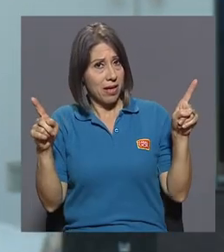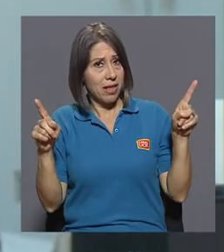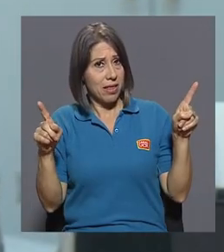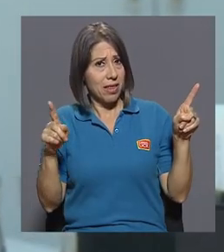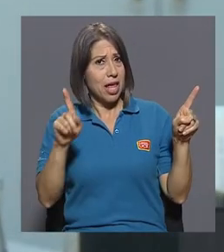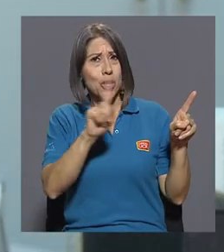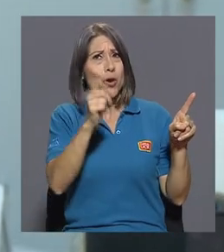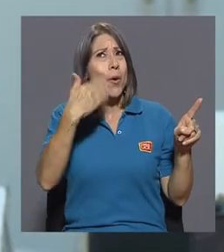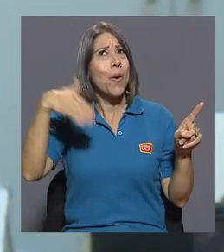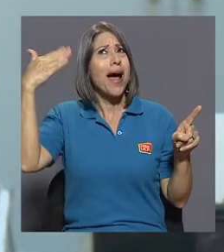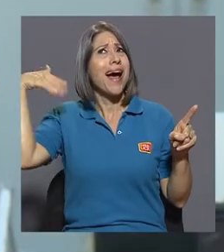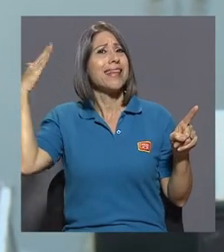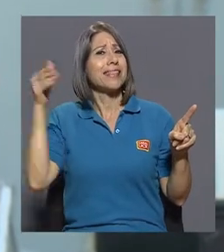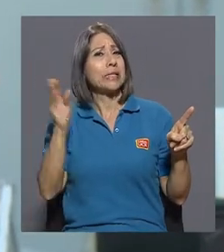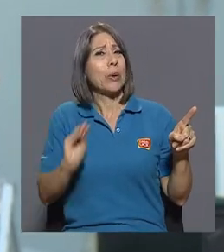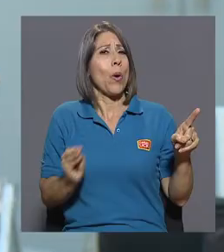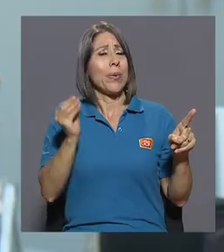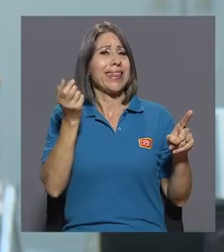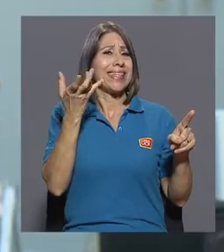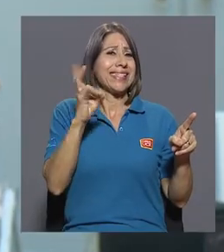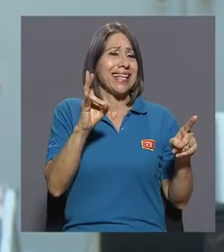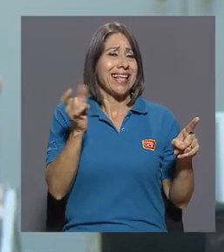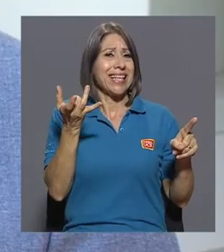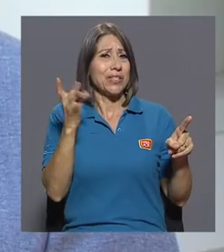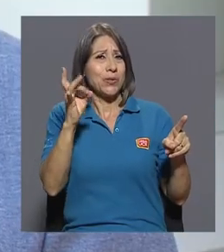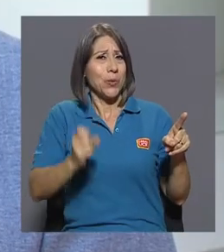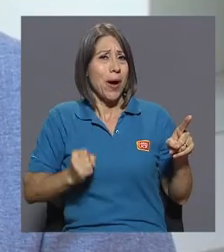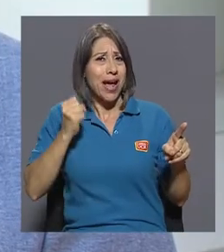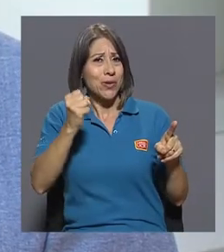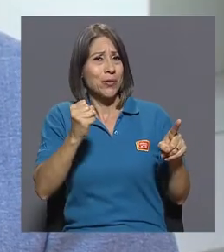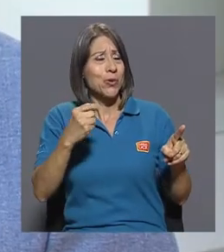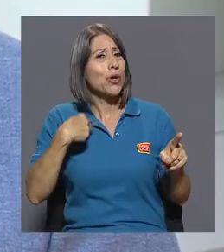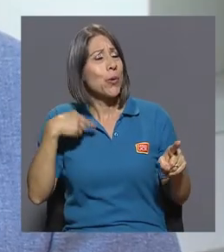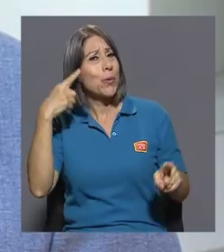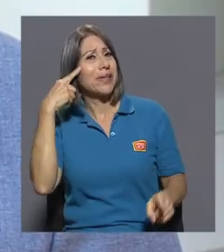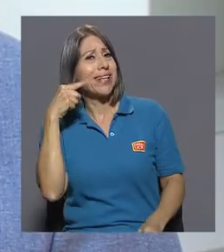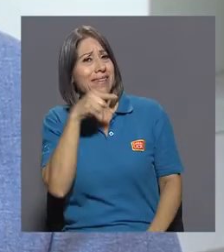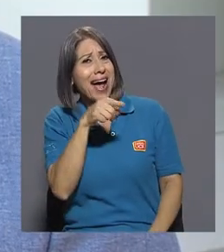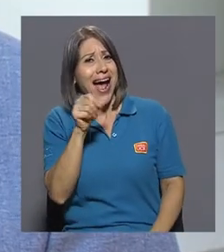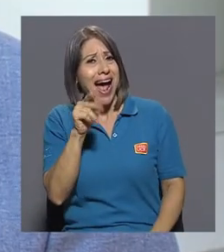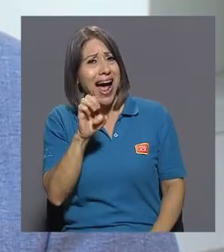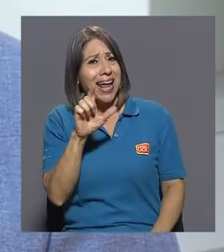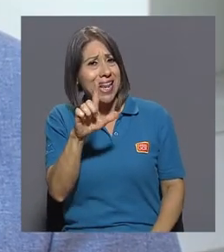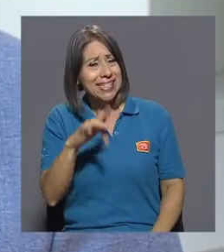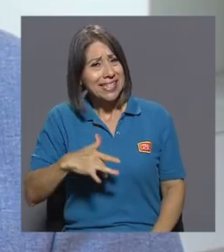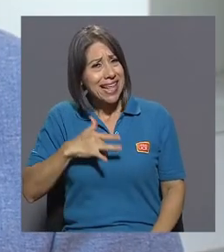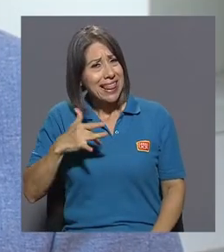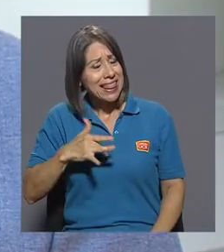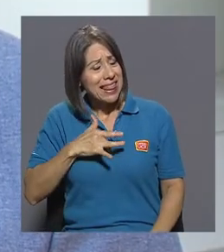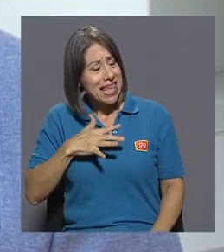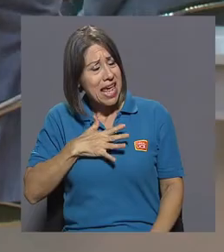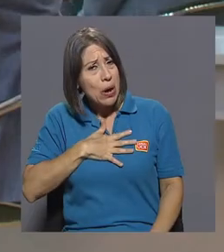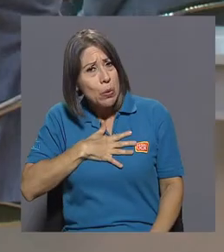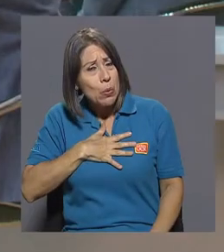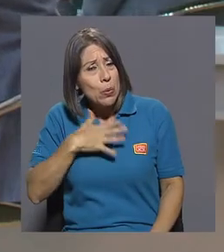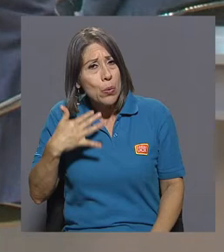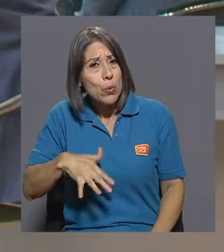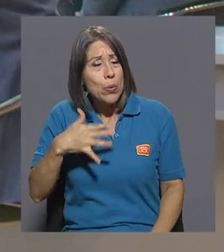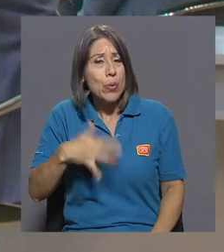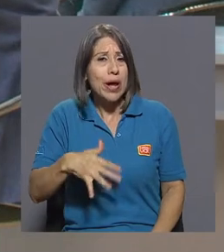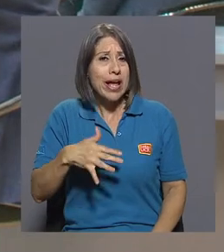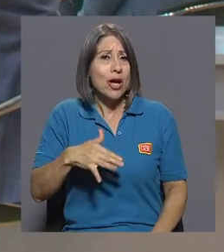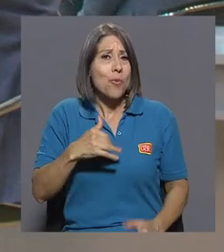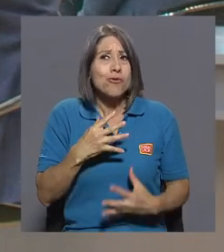17, 18 en los que uno podría decir Ángel sentía en su corazón una tenacidad muy fuerte, unas